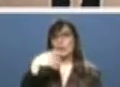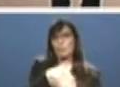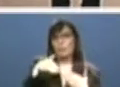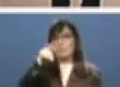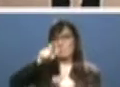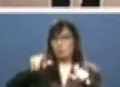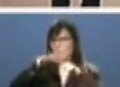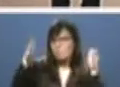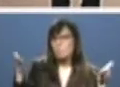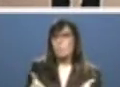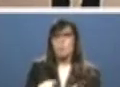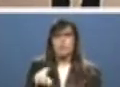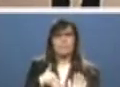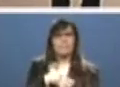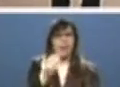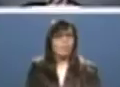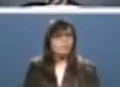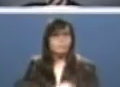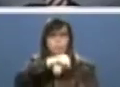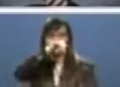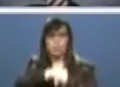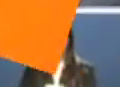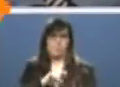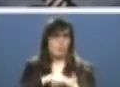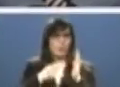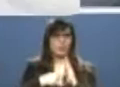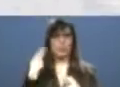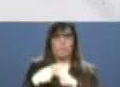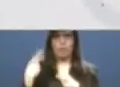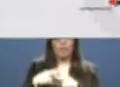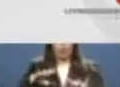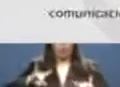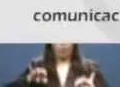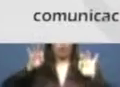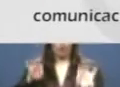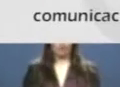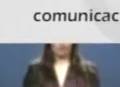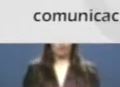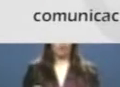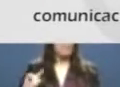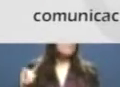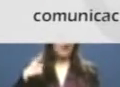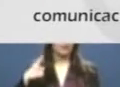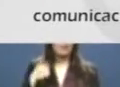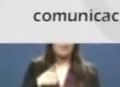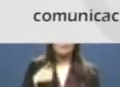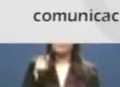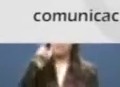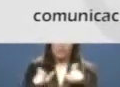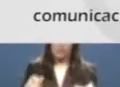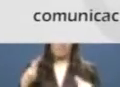un apasionante proyecto político, es un territorio y, sobre todo, lo somos sus